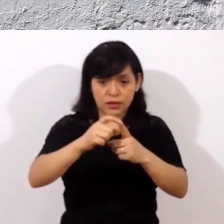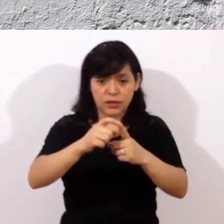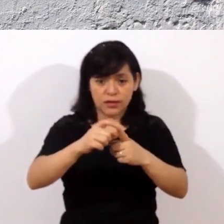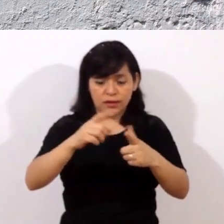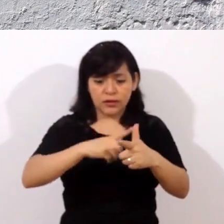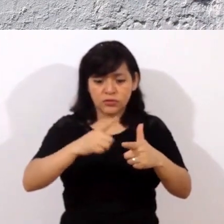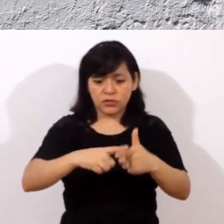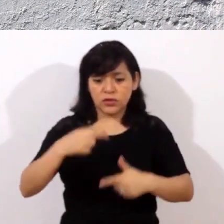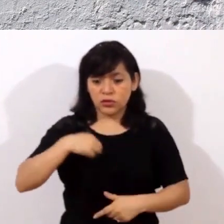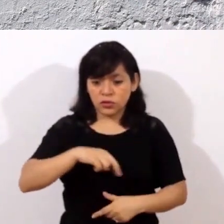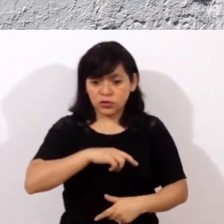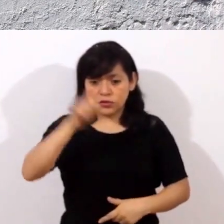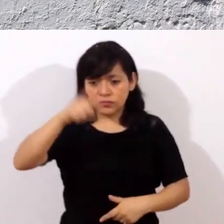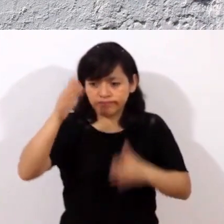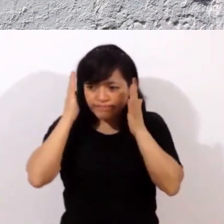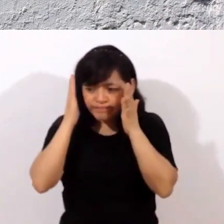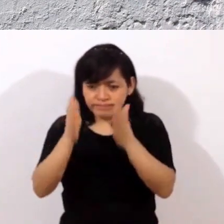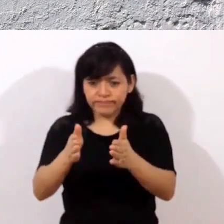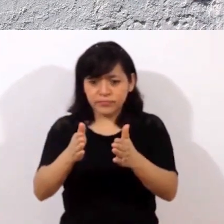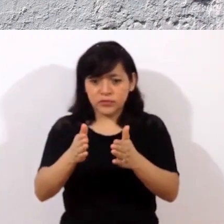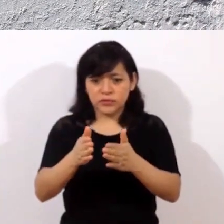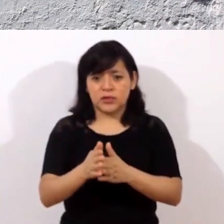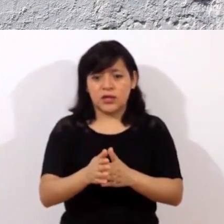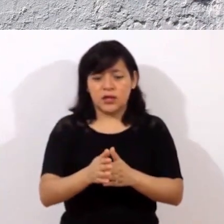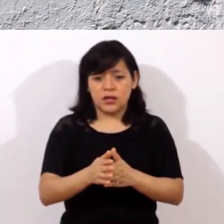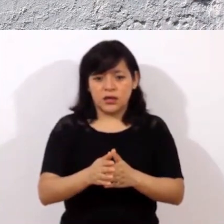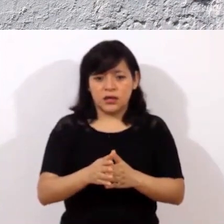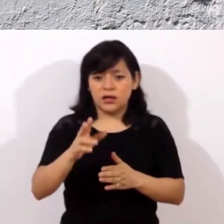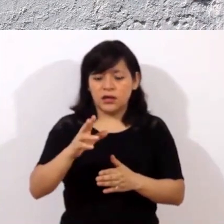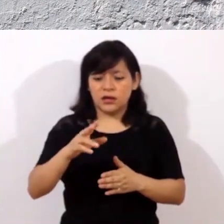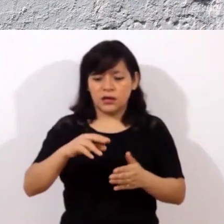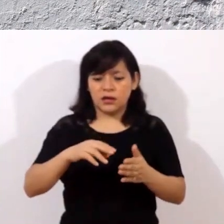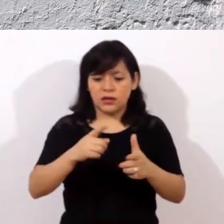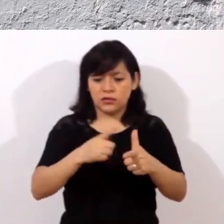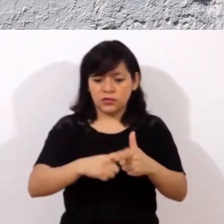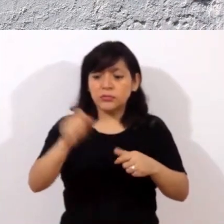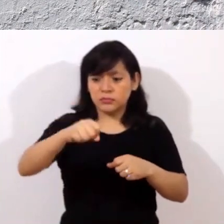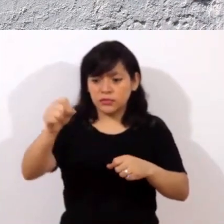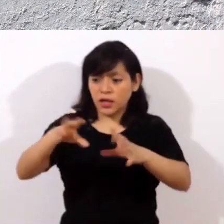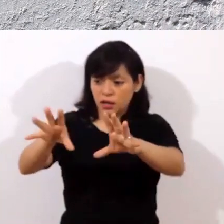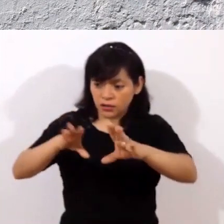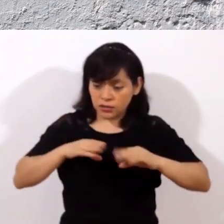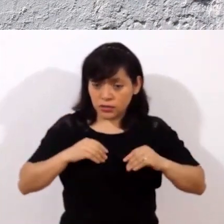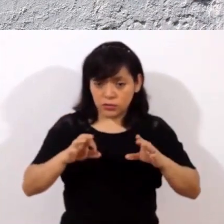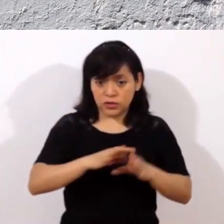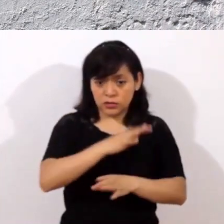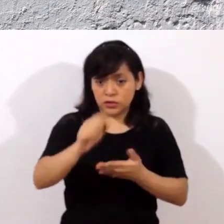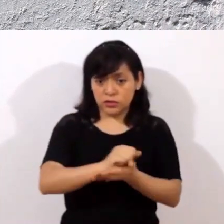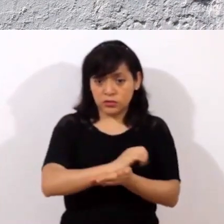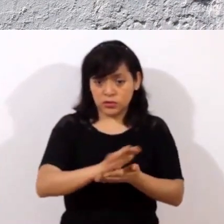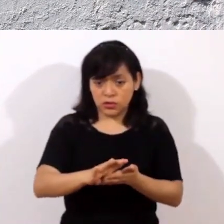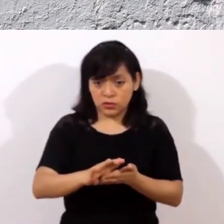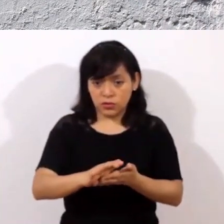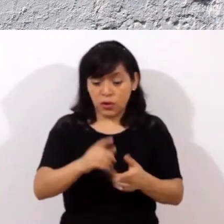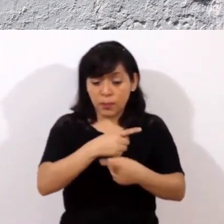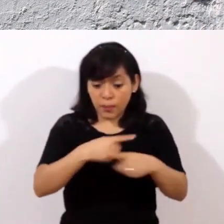en esta. Y no es decir no al Espíritu Santo, pero el Espíritu Santo te va a guiar a toda verdad, la verdad que está también registrada en la